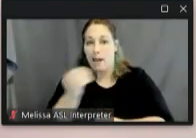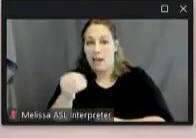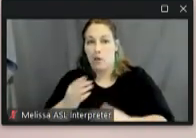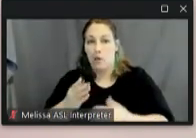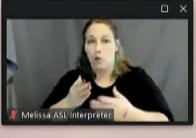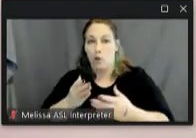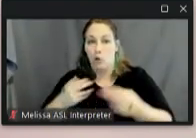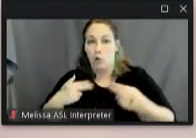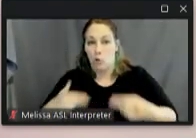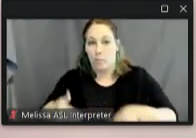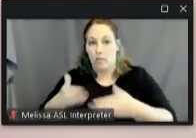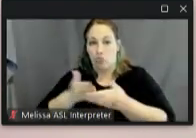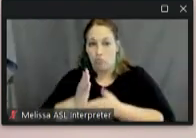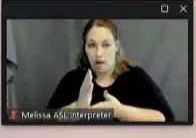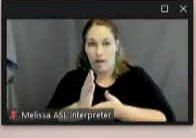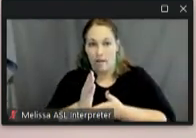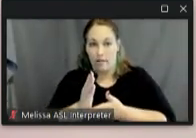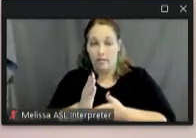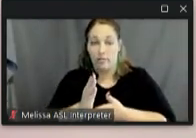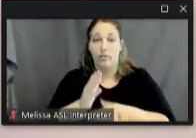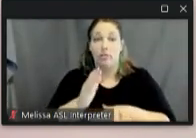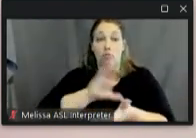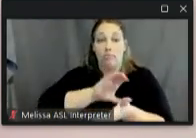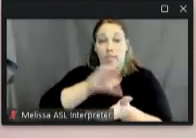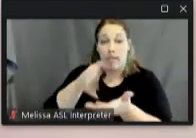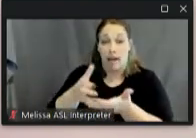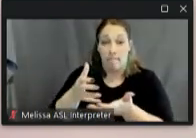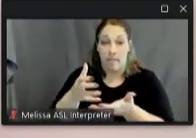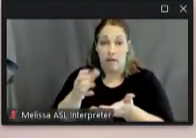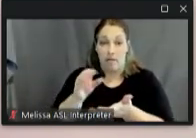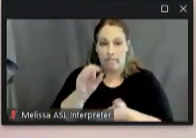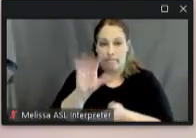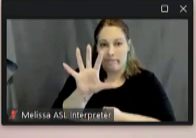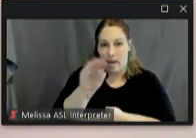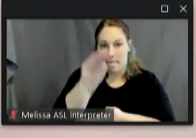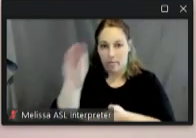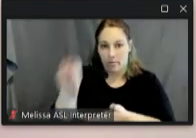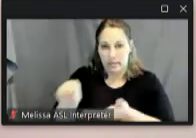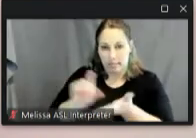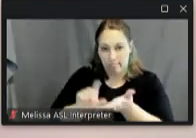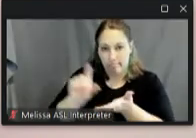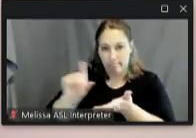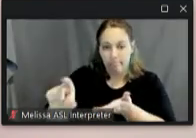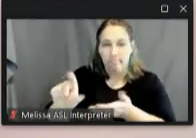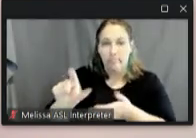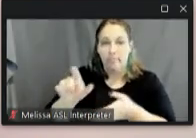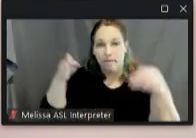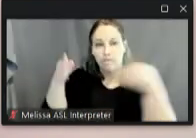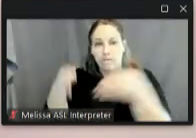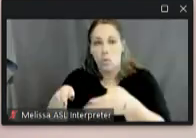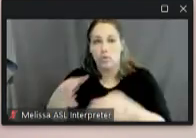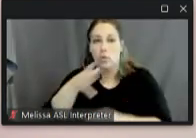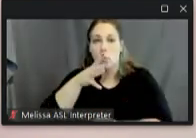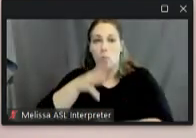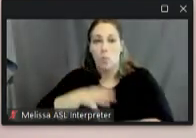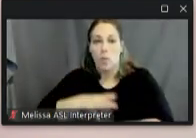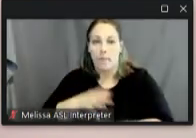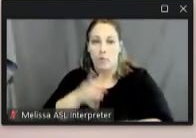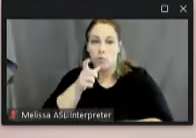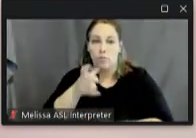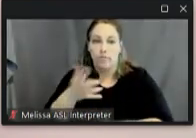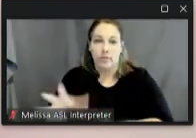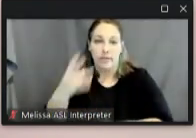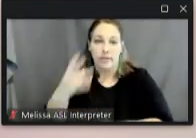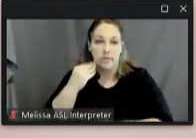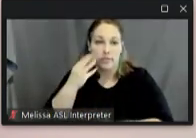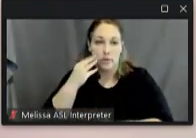atención a la violencia contra las mujeres desde un enfoque de interseccionalidad. La Secretaría de Asuntos de la Mujer ha priorizado su trabajo